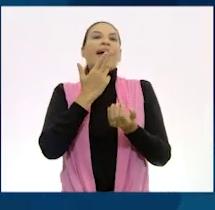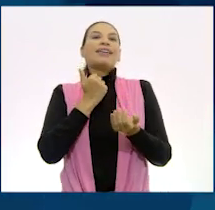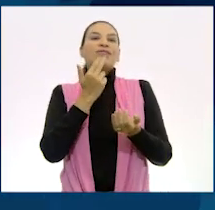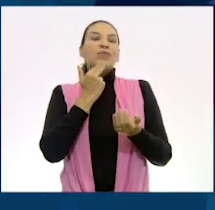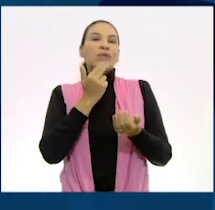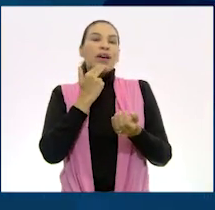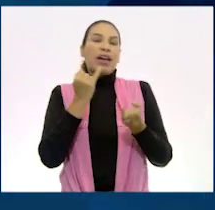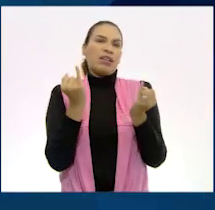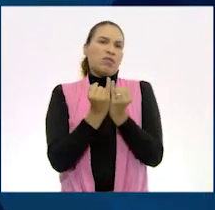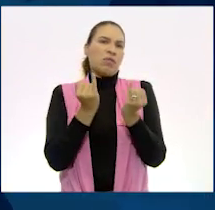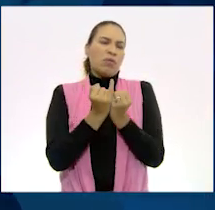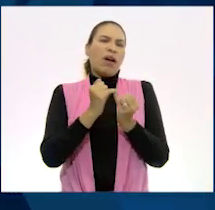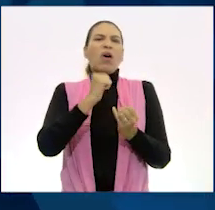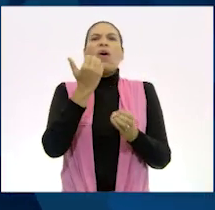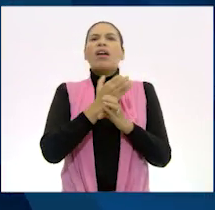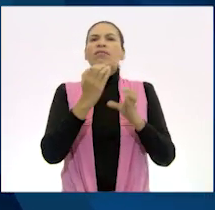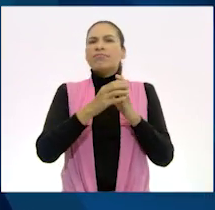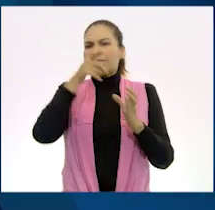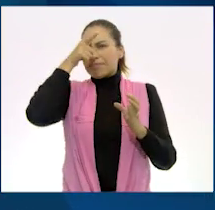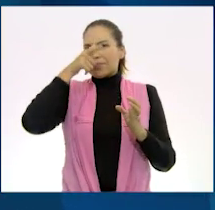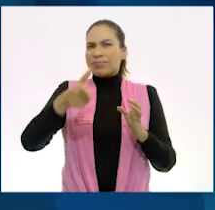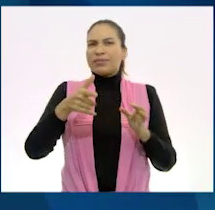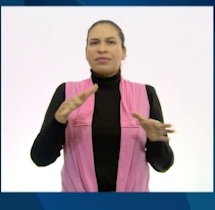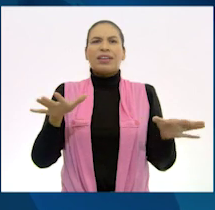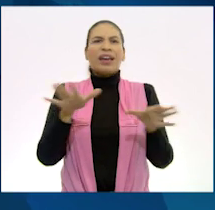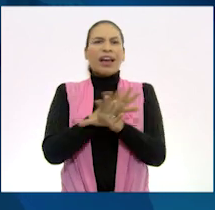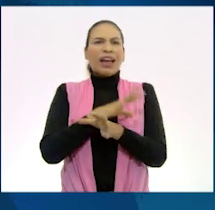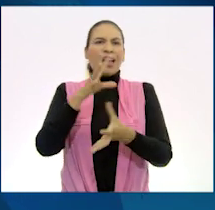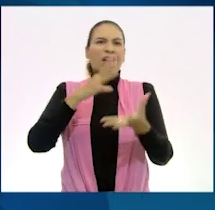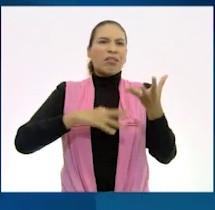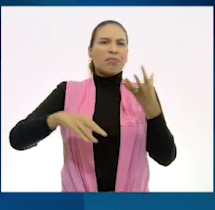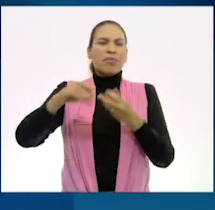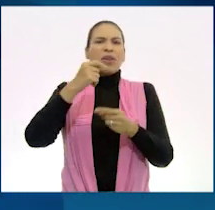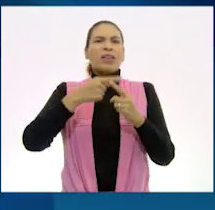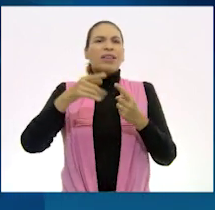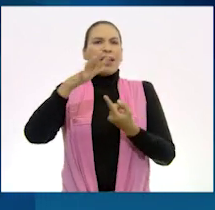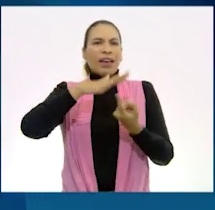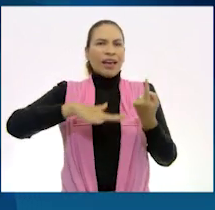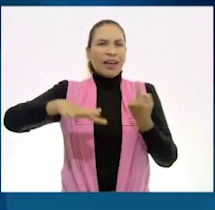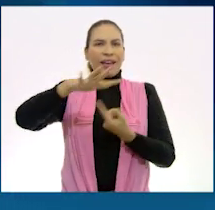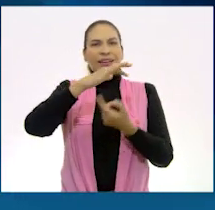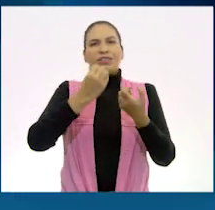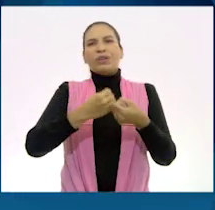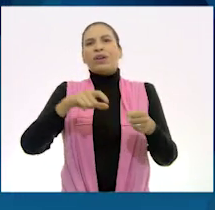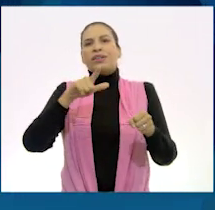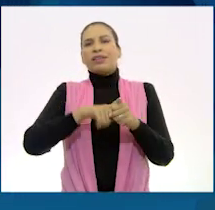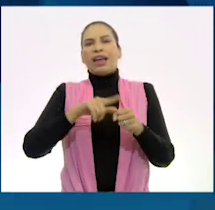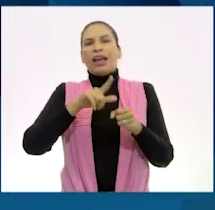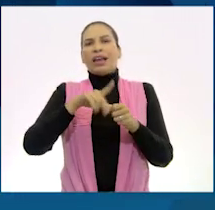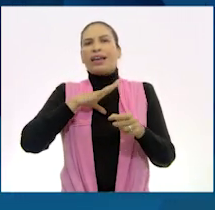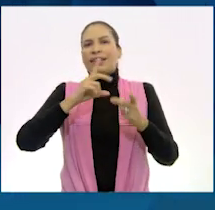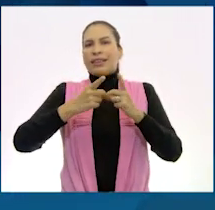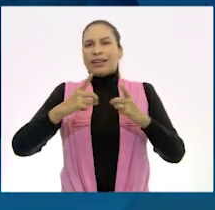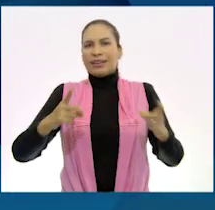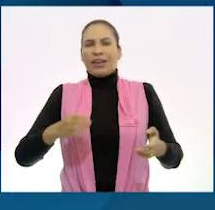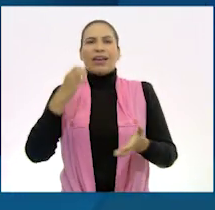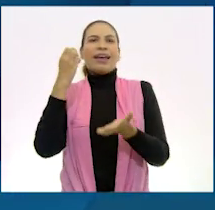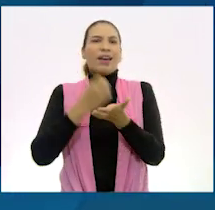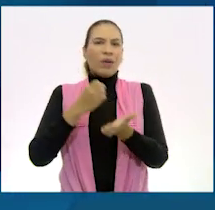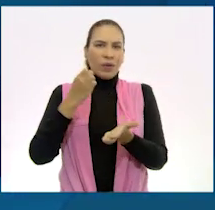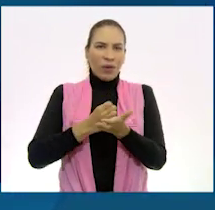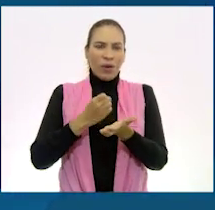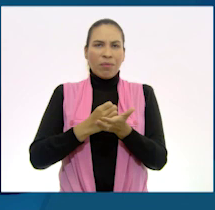También, otro factor son los cambios ambientales y sociales asociados al desarrollo